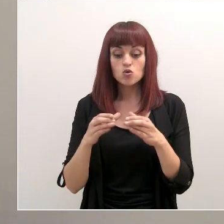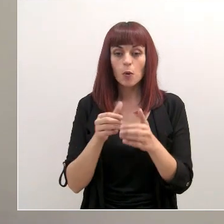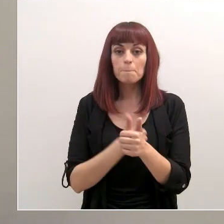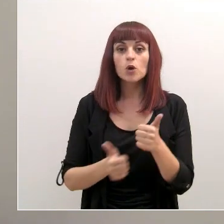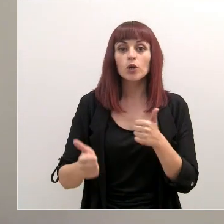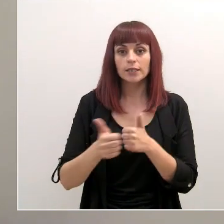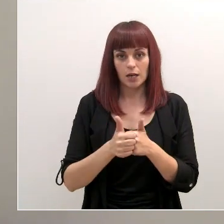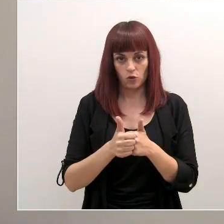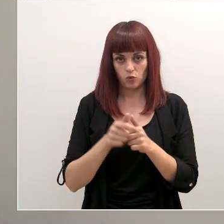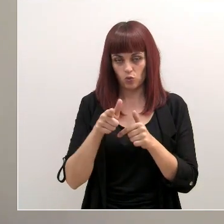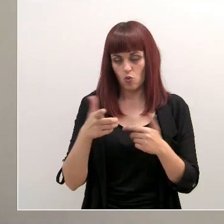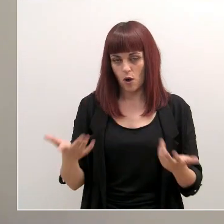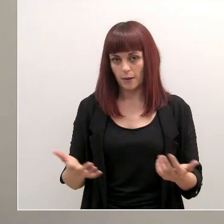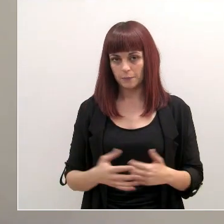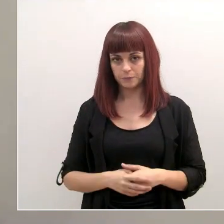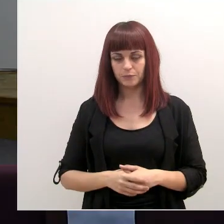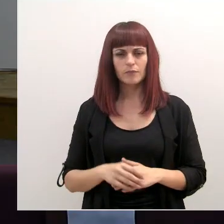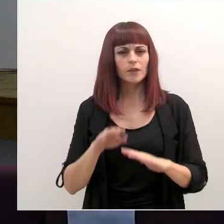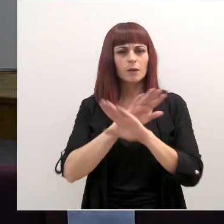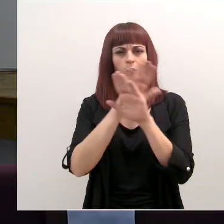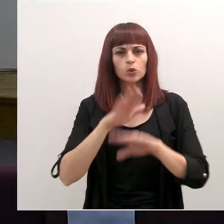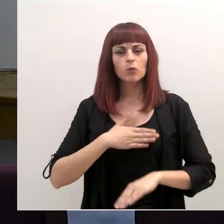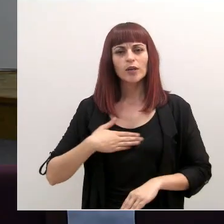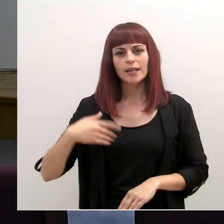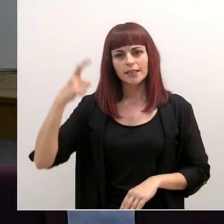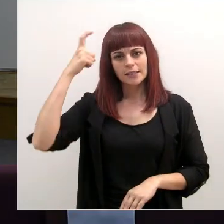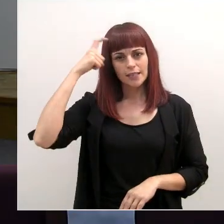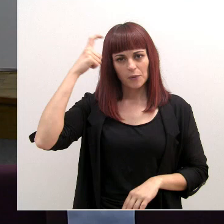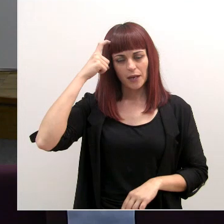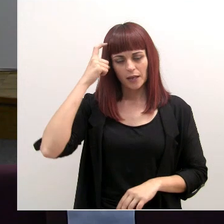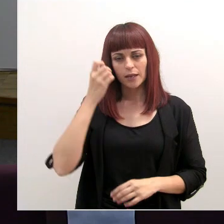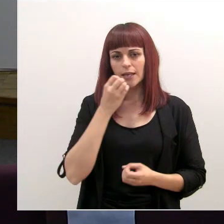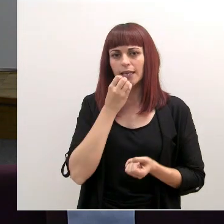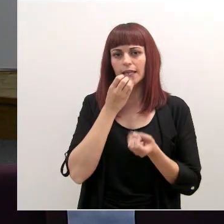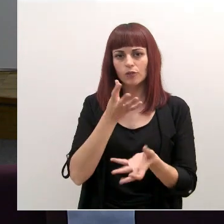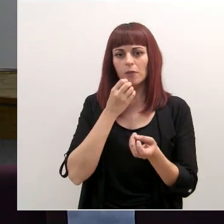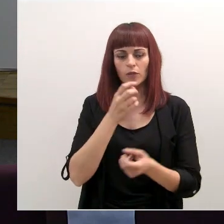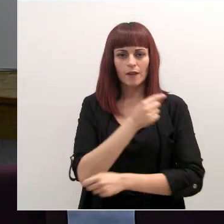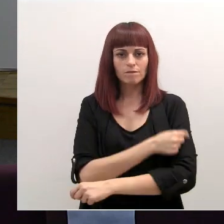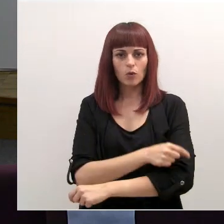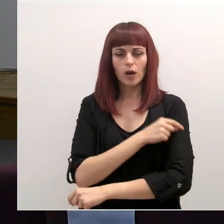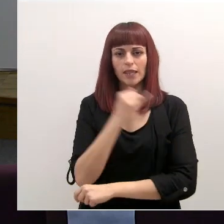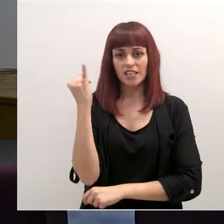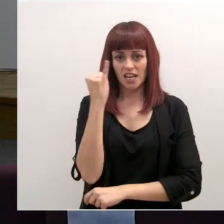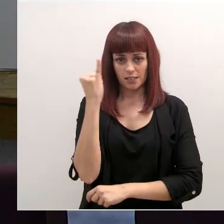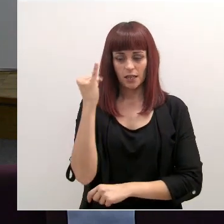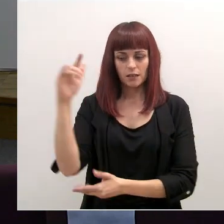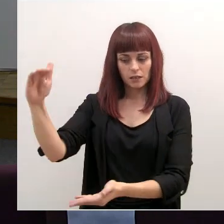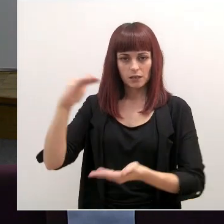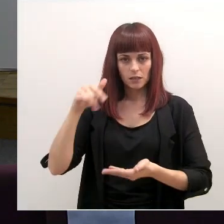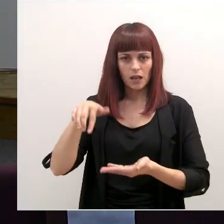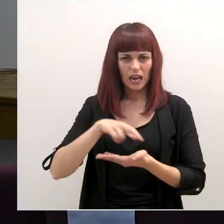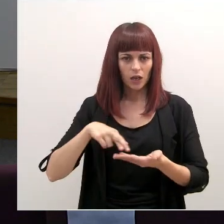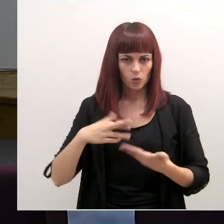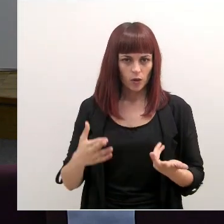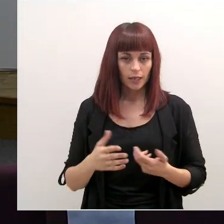de vacunación al que pertenezcas. Y por último, quieren saber qué información se tiene sobre la llegada de vacunas de Janssen a la región y si va a implicar la